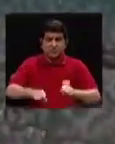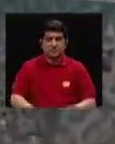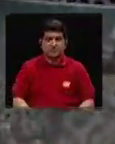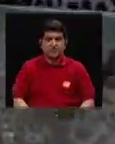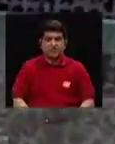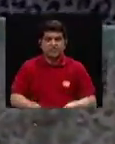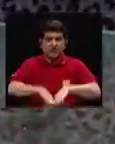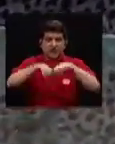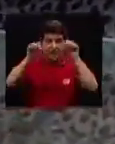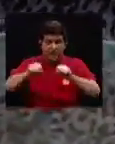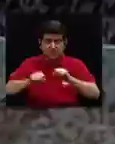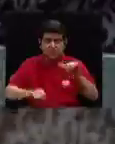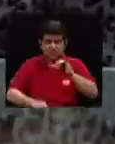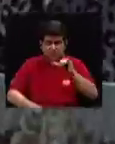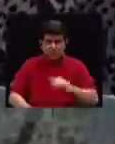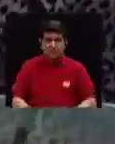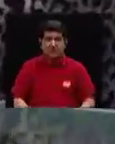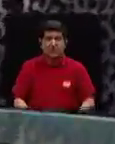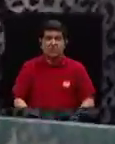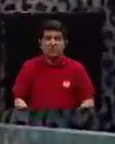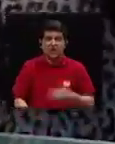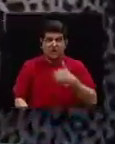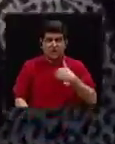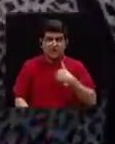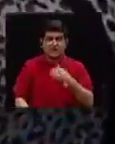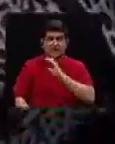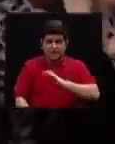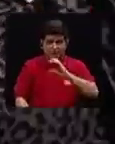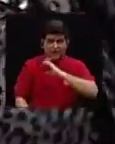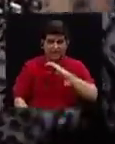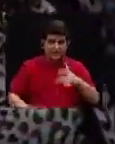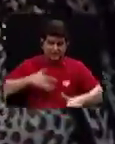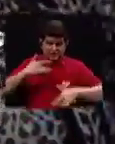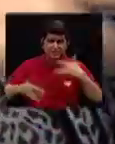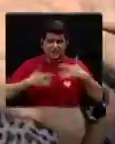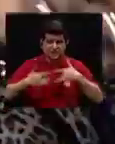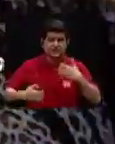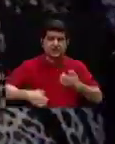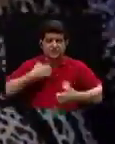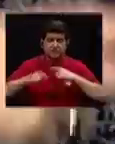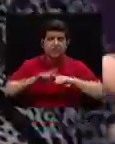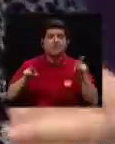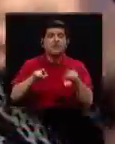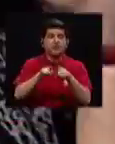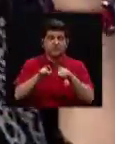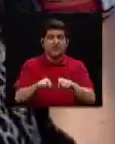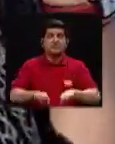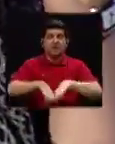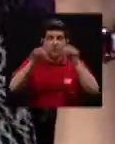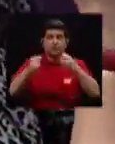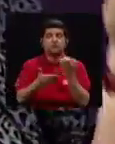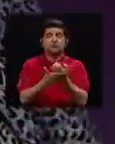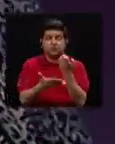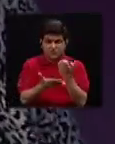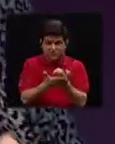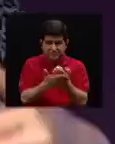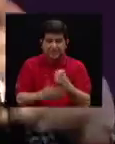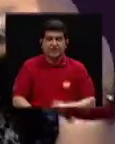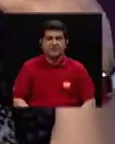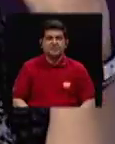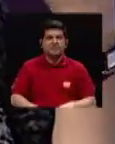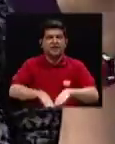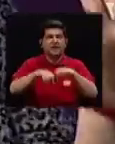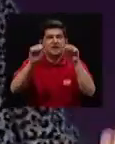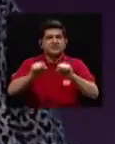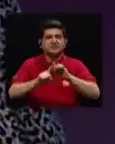simultáneamente eh de una articulación claro de los sentimientos de las emociones Pero también es un sistema económico un sistema